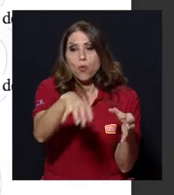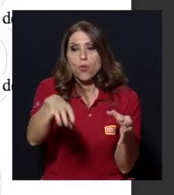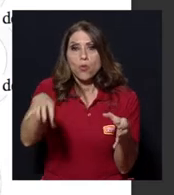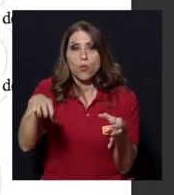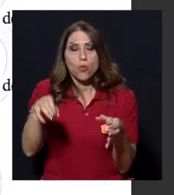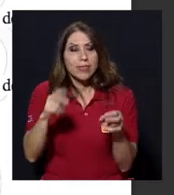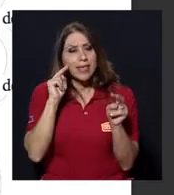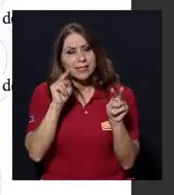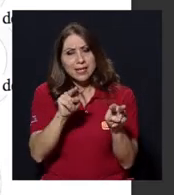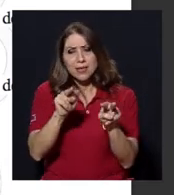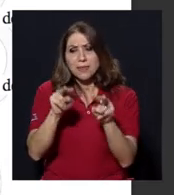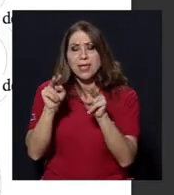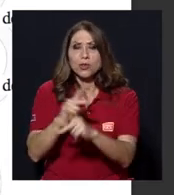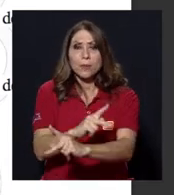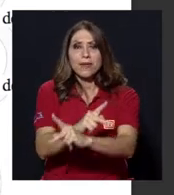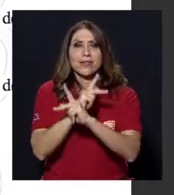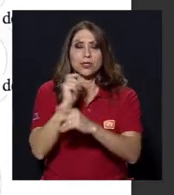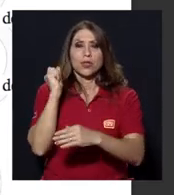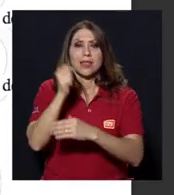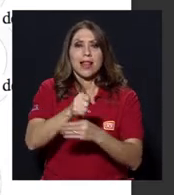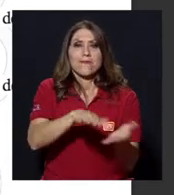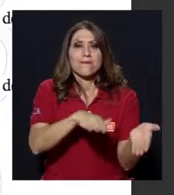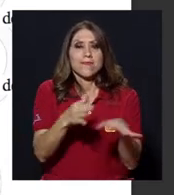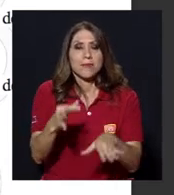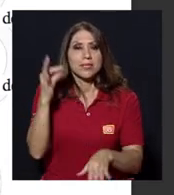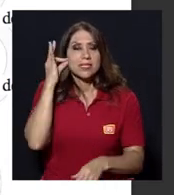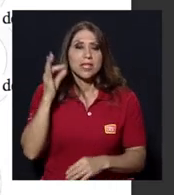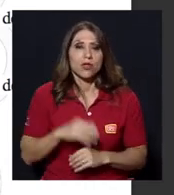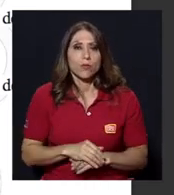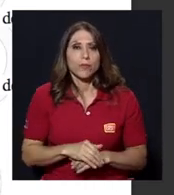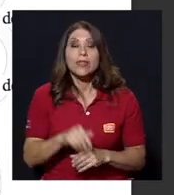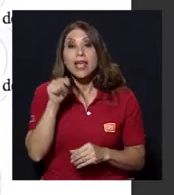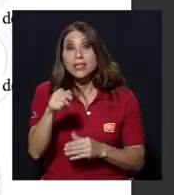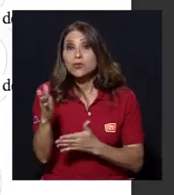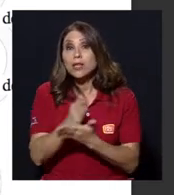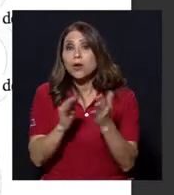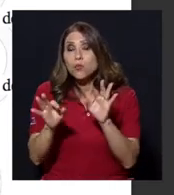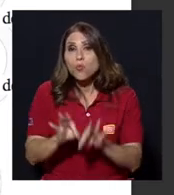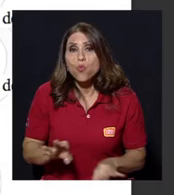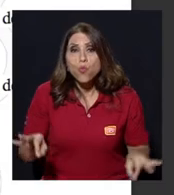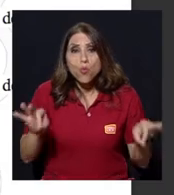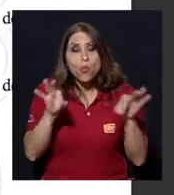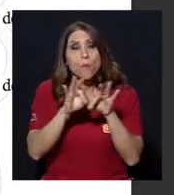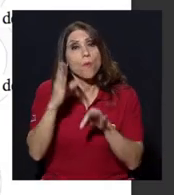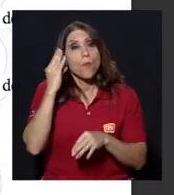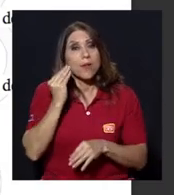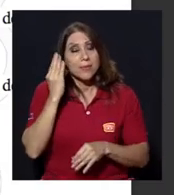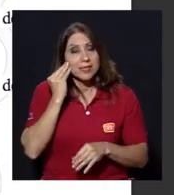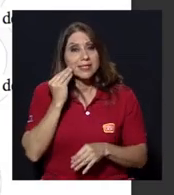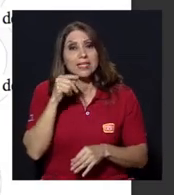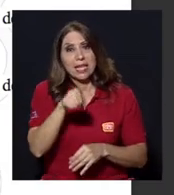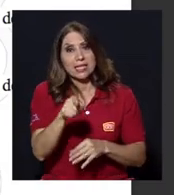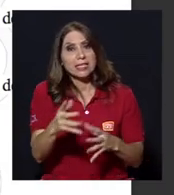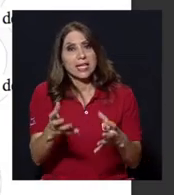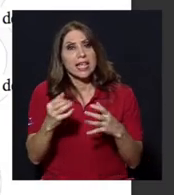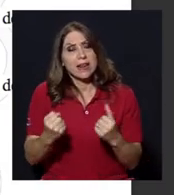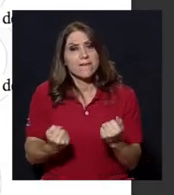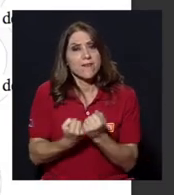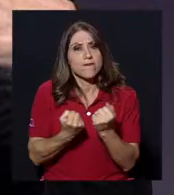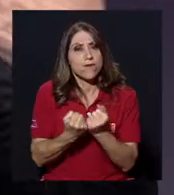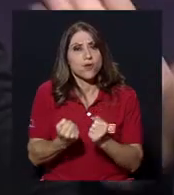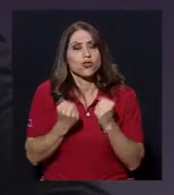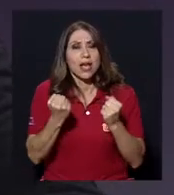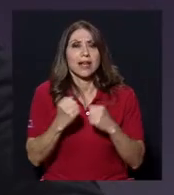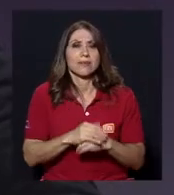seguimiento y prevención del femicidio. Esa es una clave también a nivel local, digamos, de la experiencia que se ha tenido, que se quiere